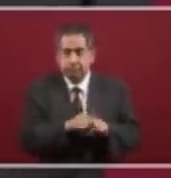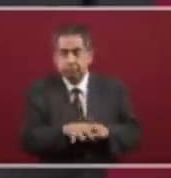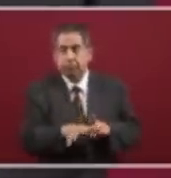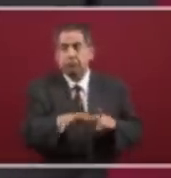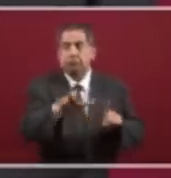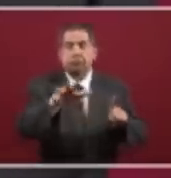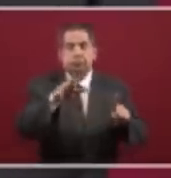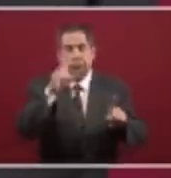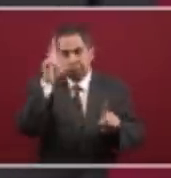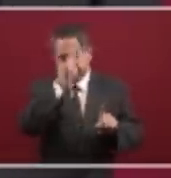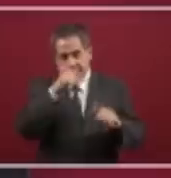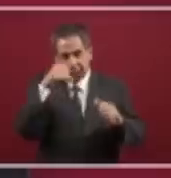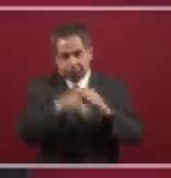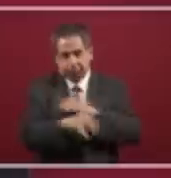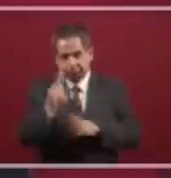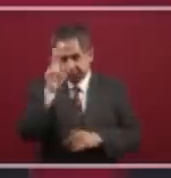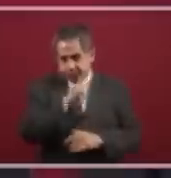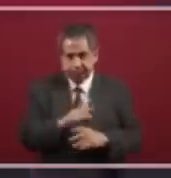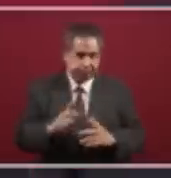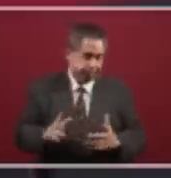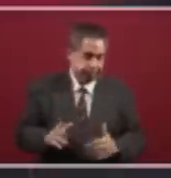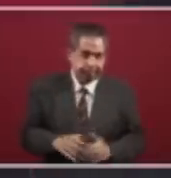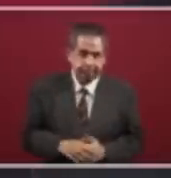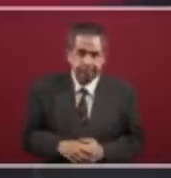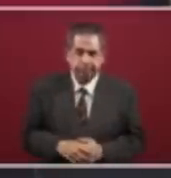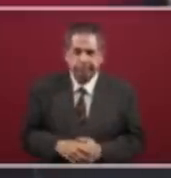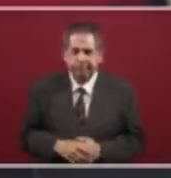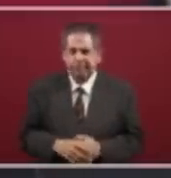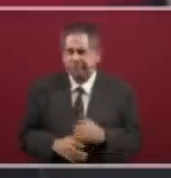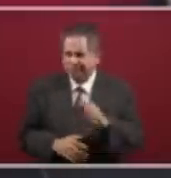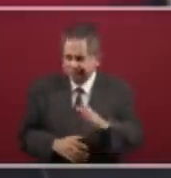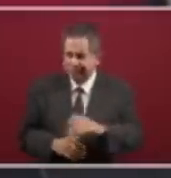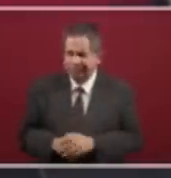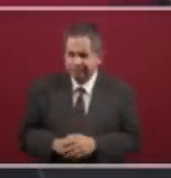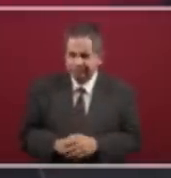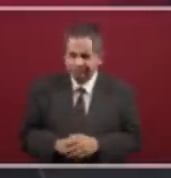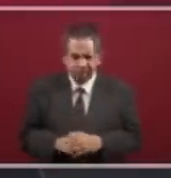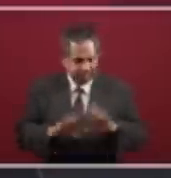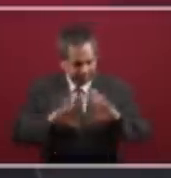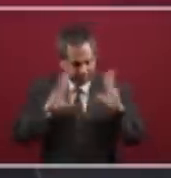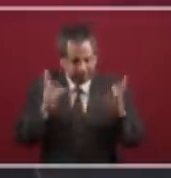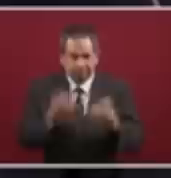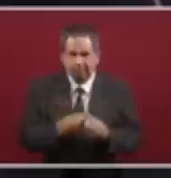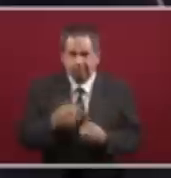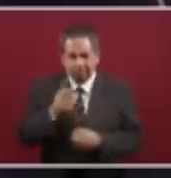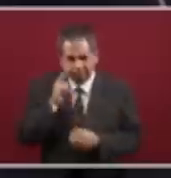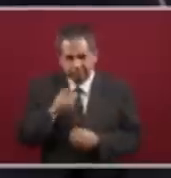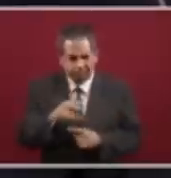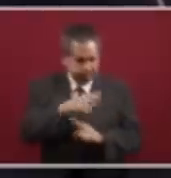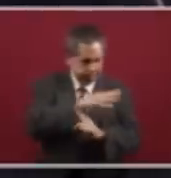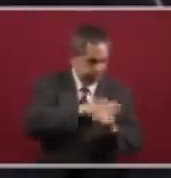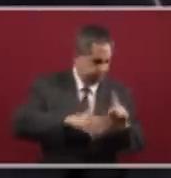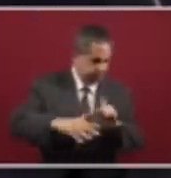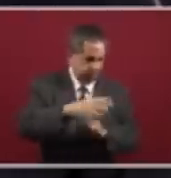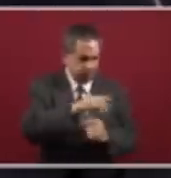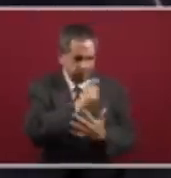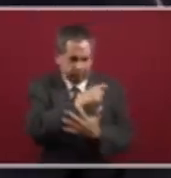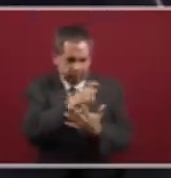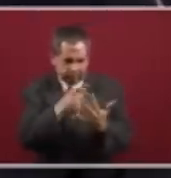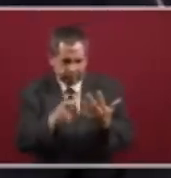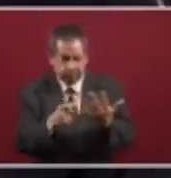toda la polémica y bueno y por qué no vemos el contexto